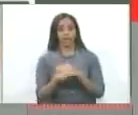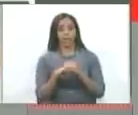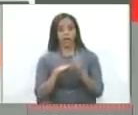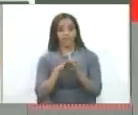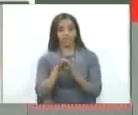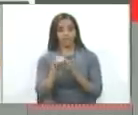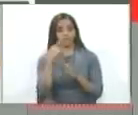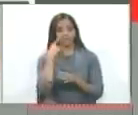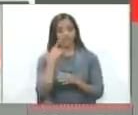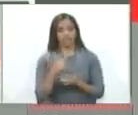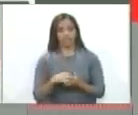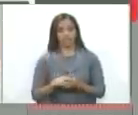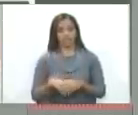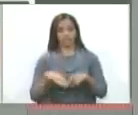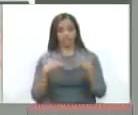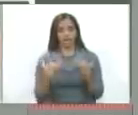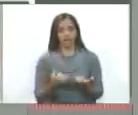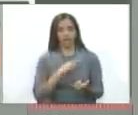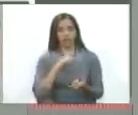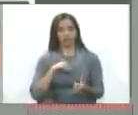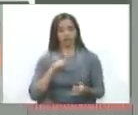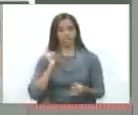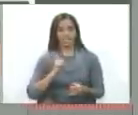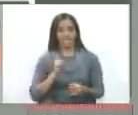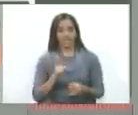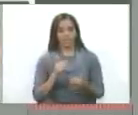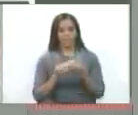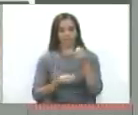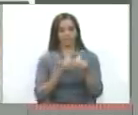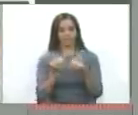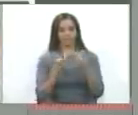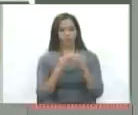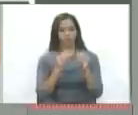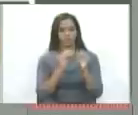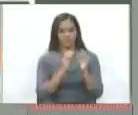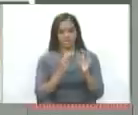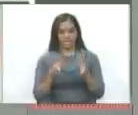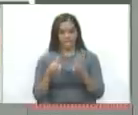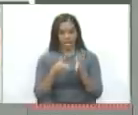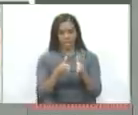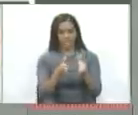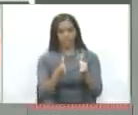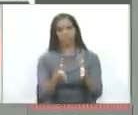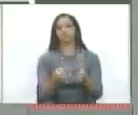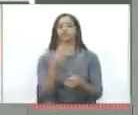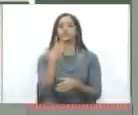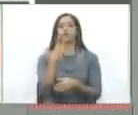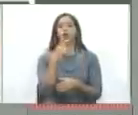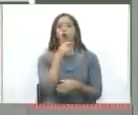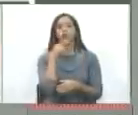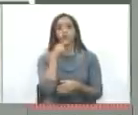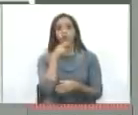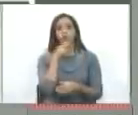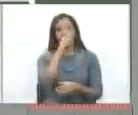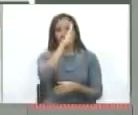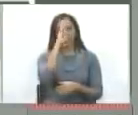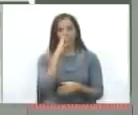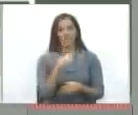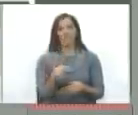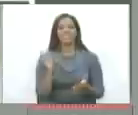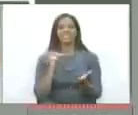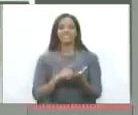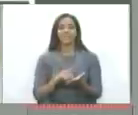fíjate. Ahora nosotros tenemos que consolidar todo este camino. Fíjate, ya es 2 de octubre, Diosdado. Llegó el mes número